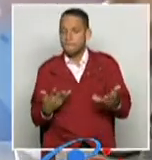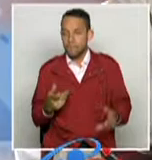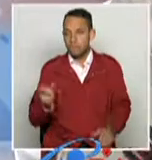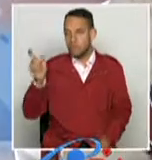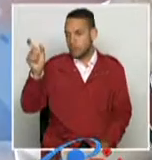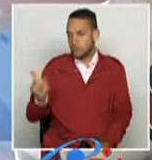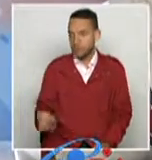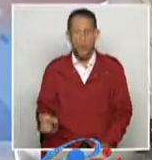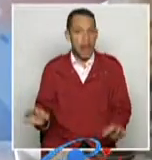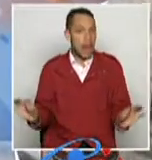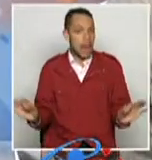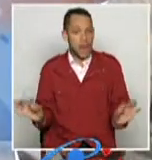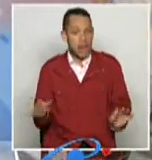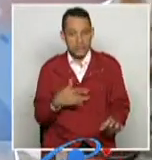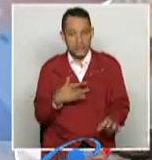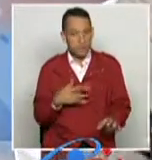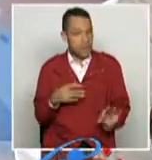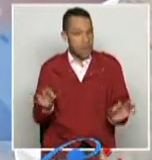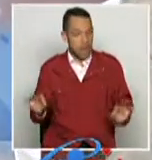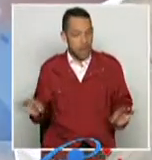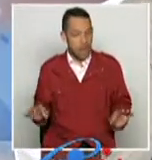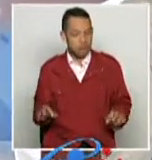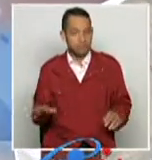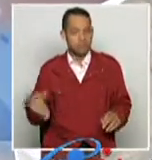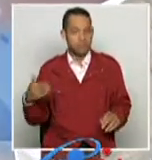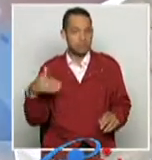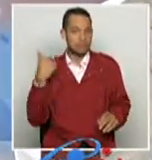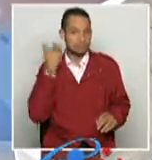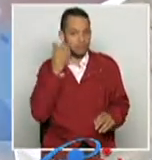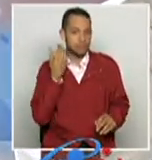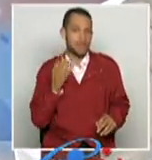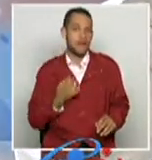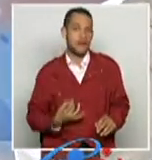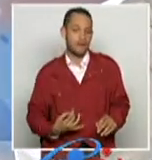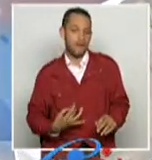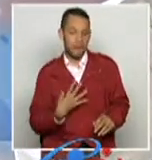hombre, no sentía nada y ahí estaba haciendo el cáncer.